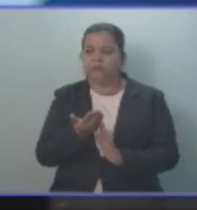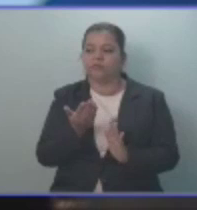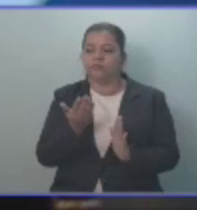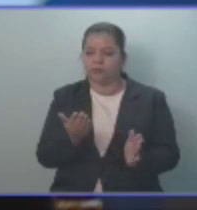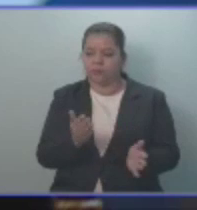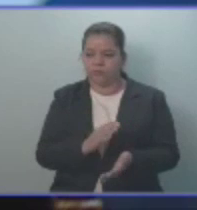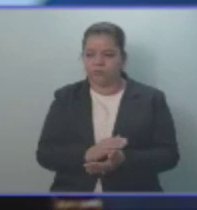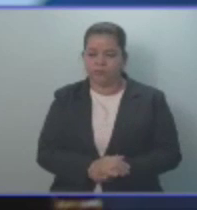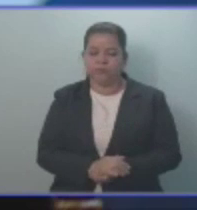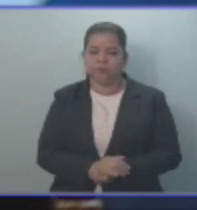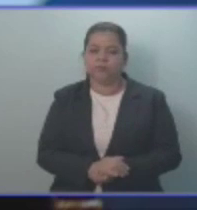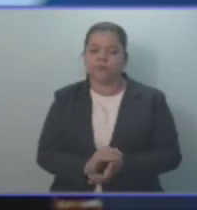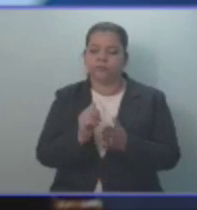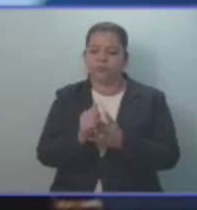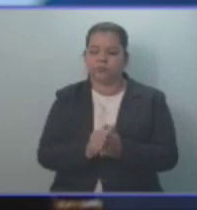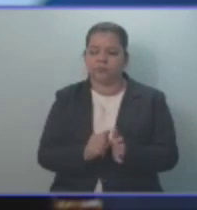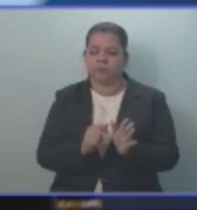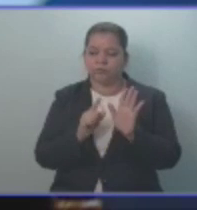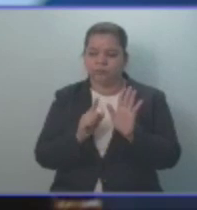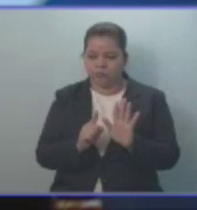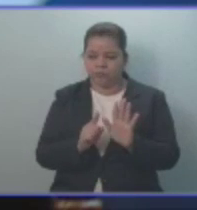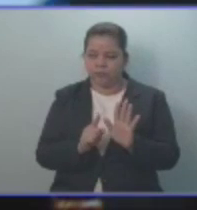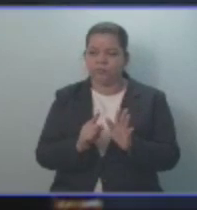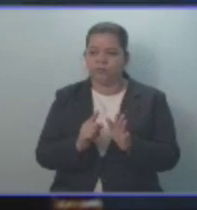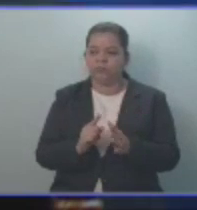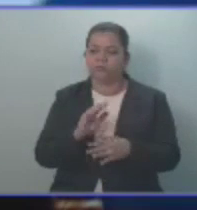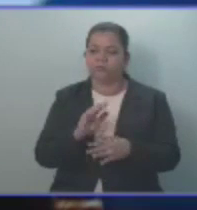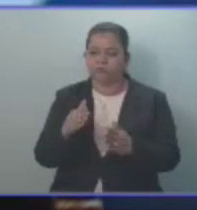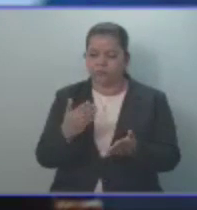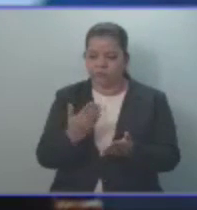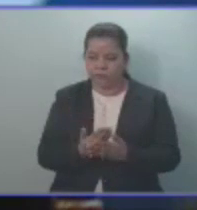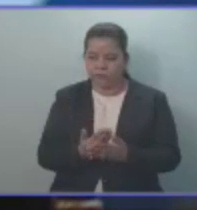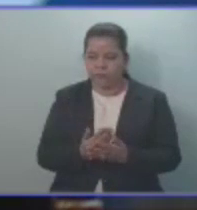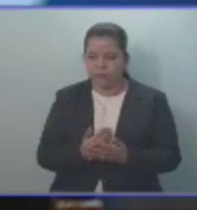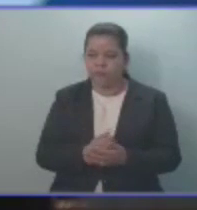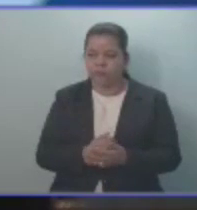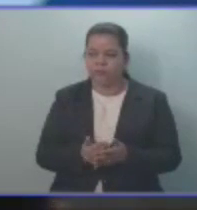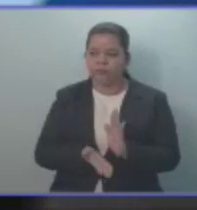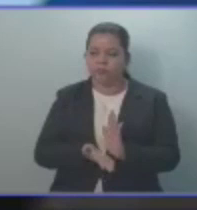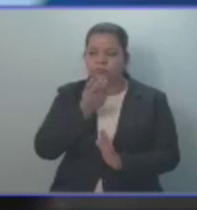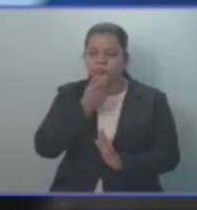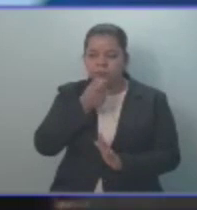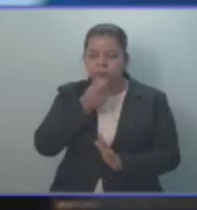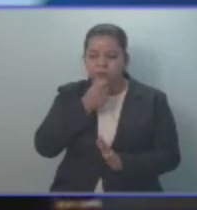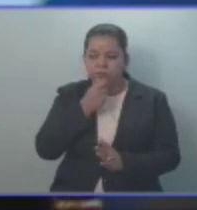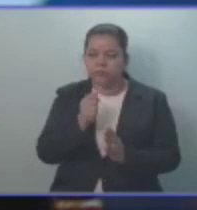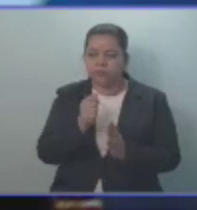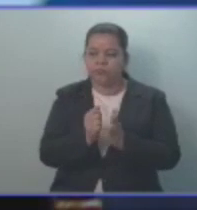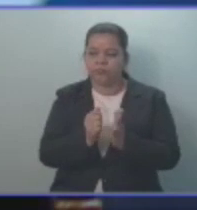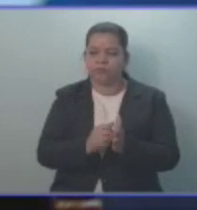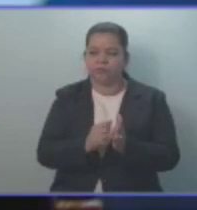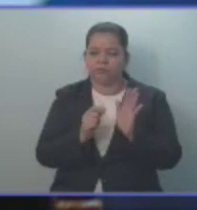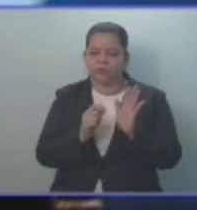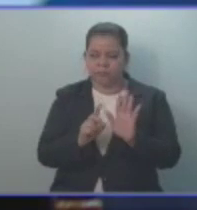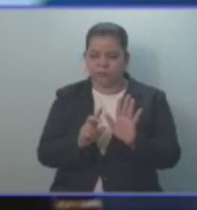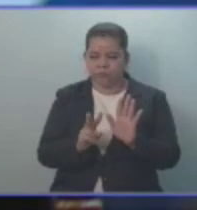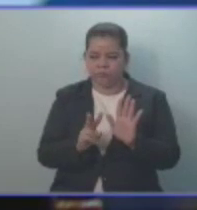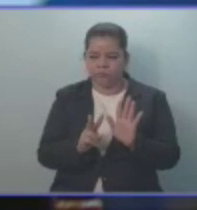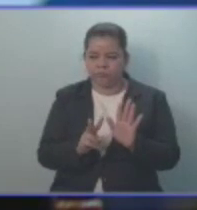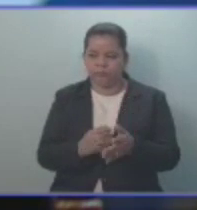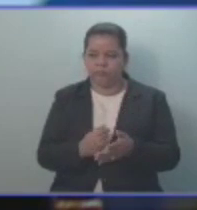solicitud. Artículo 6, intercambio automático de información. Artículo 7,